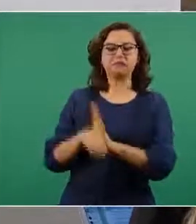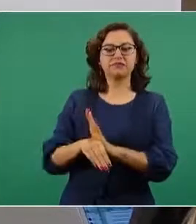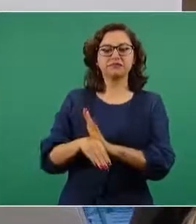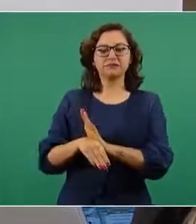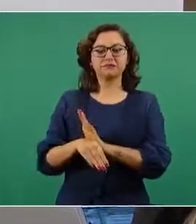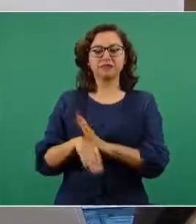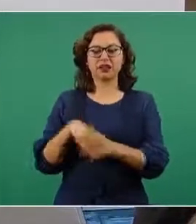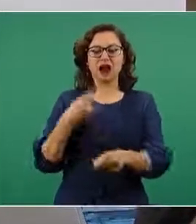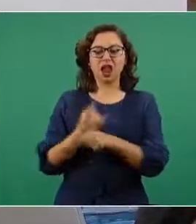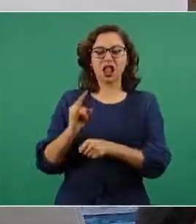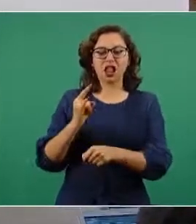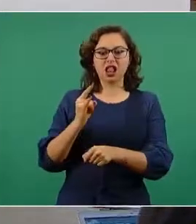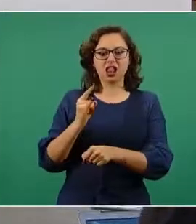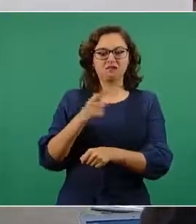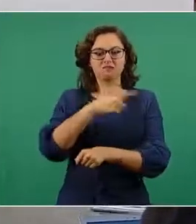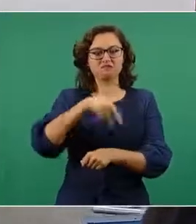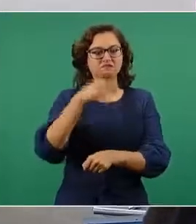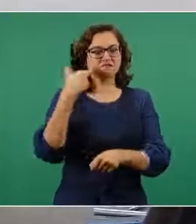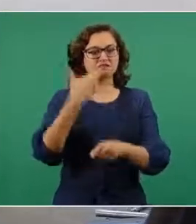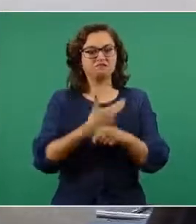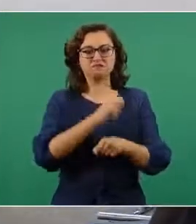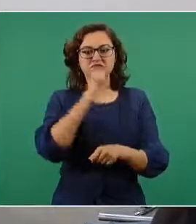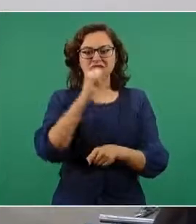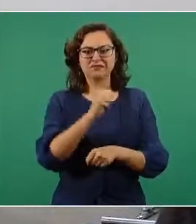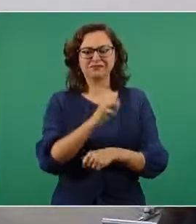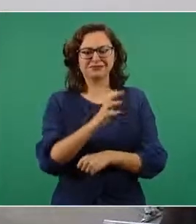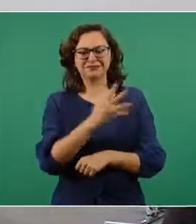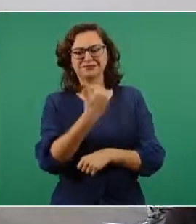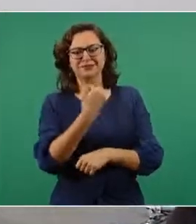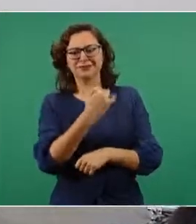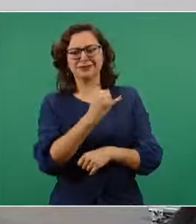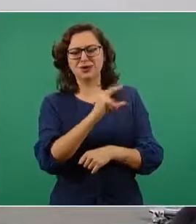que no cumplen con su responsabilidad. No,